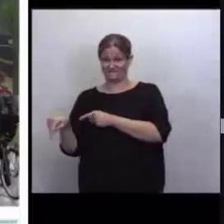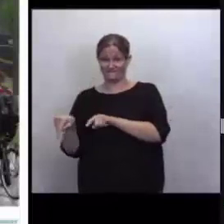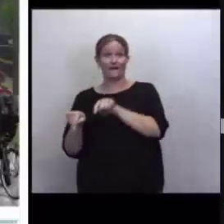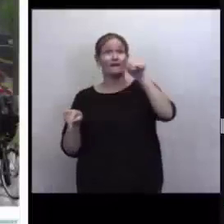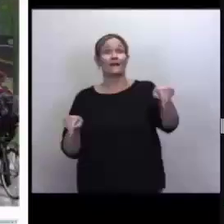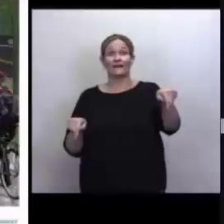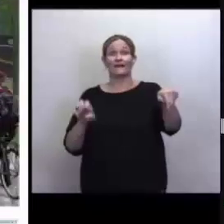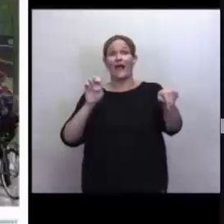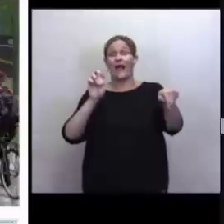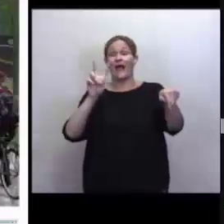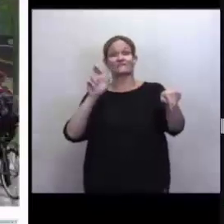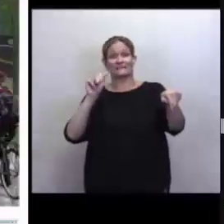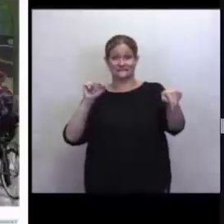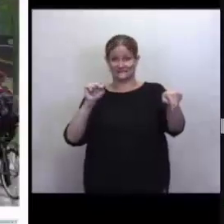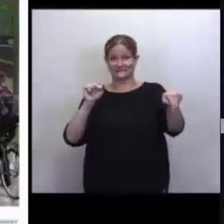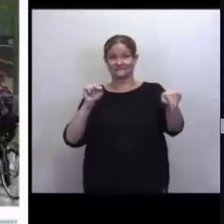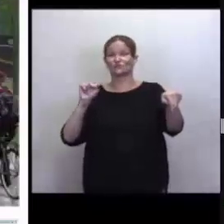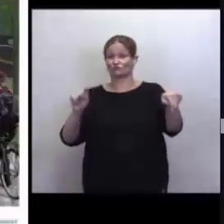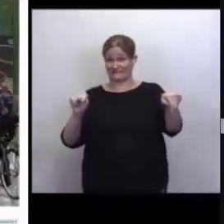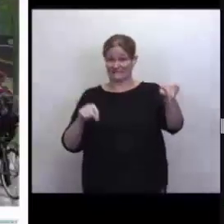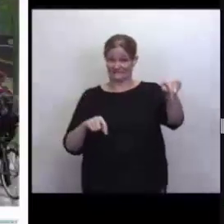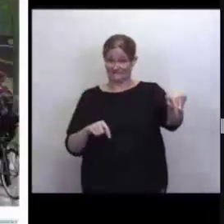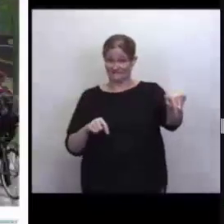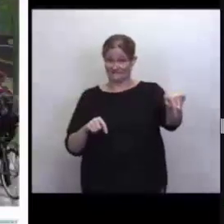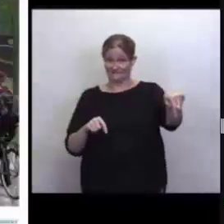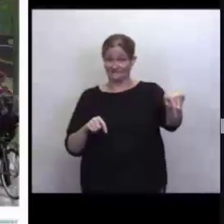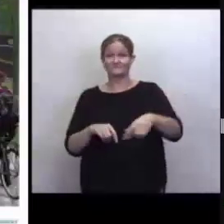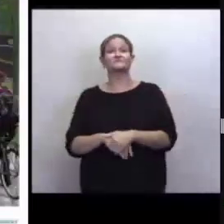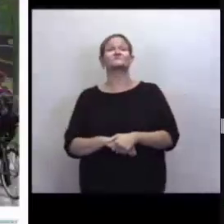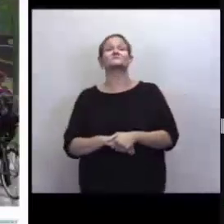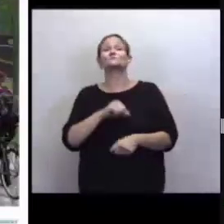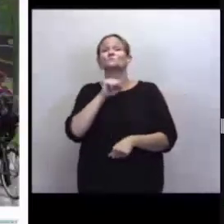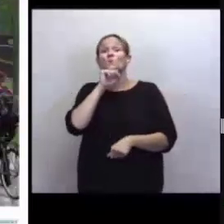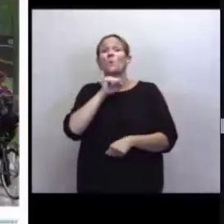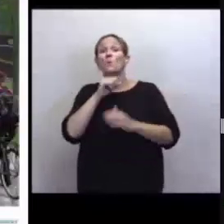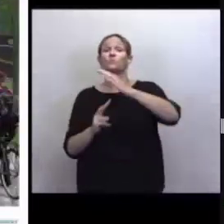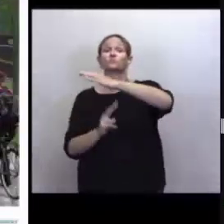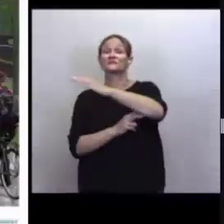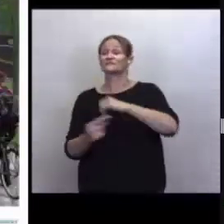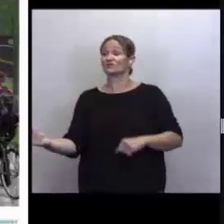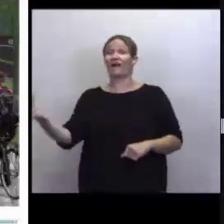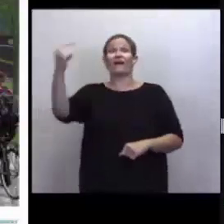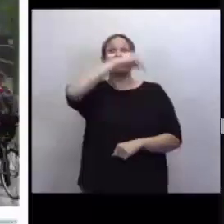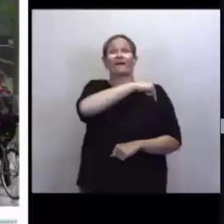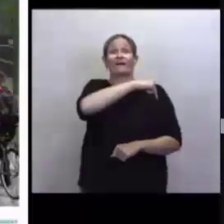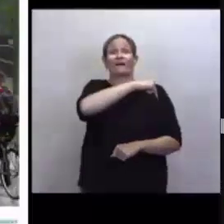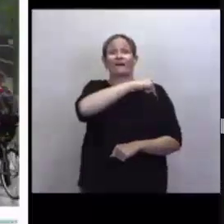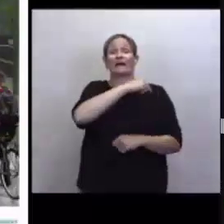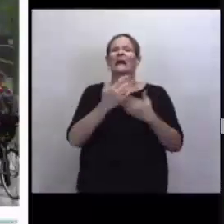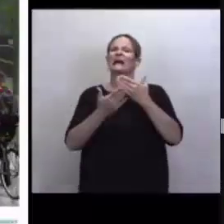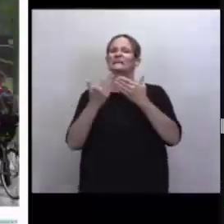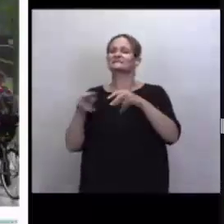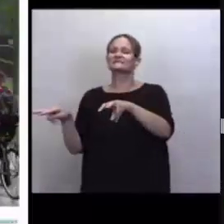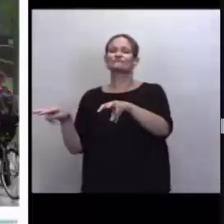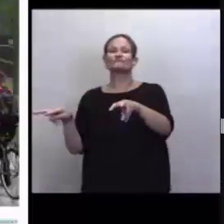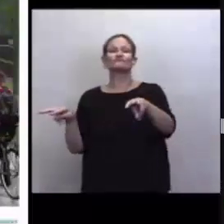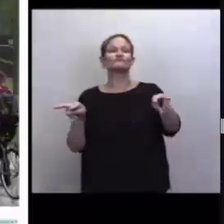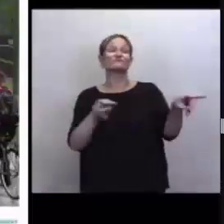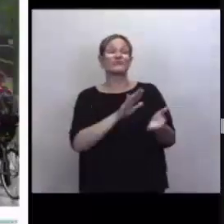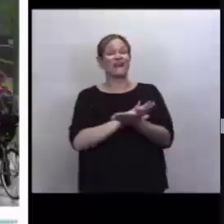Onondaga Creek entre Erie Boulevard y calle Evans, proporcionando acceso a las vistas que actualmente están obstruidas